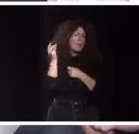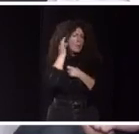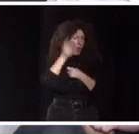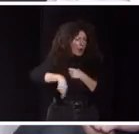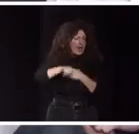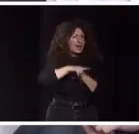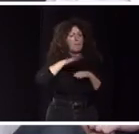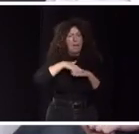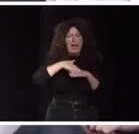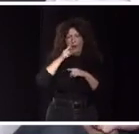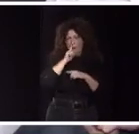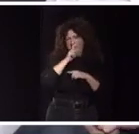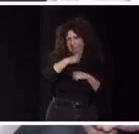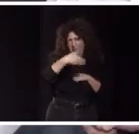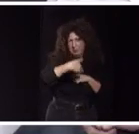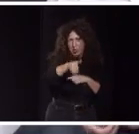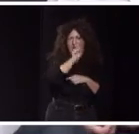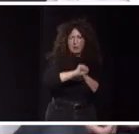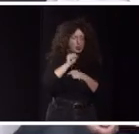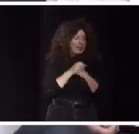próximos años en España.